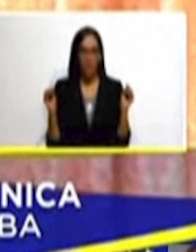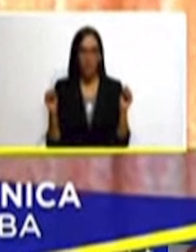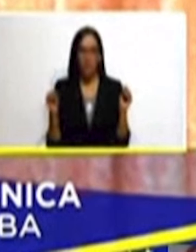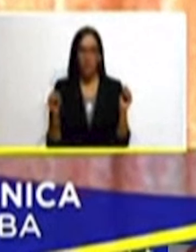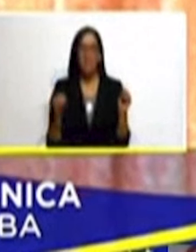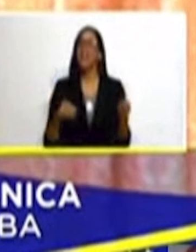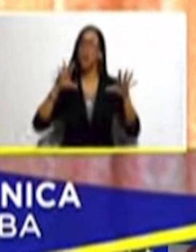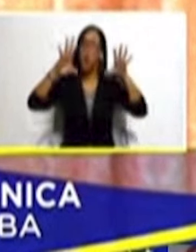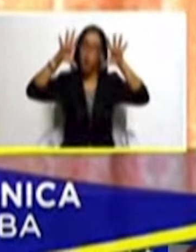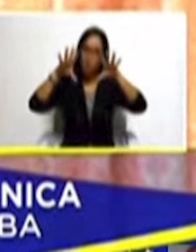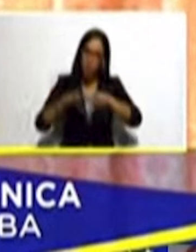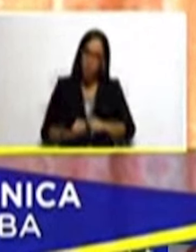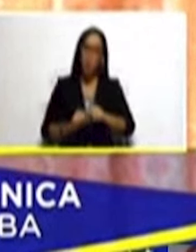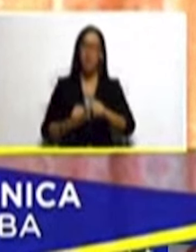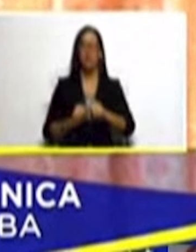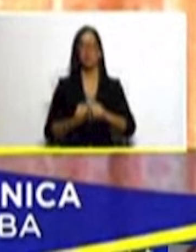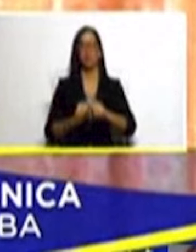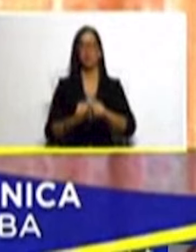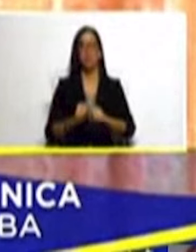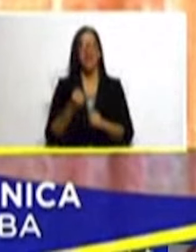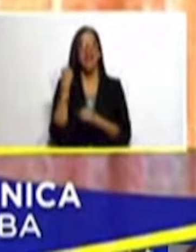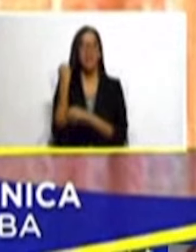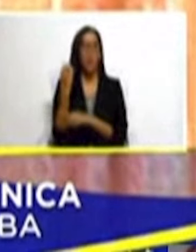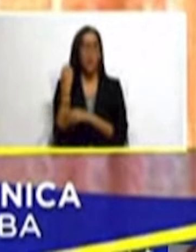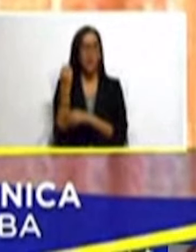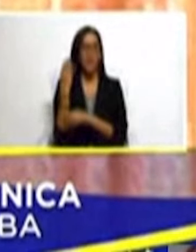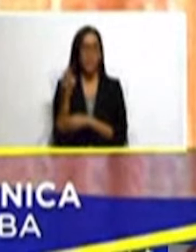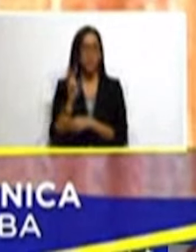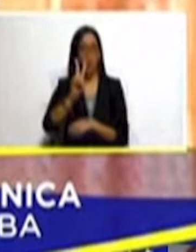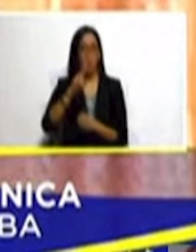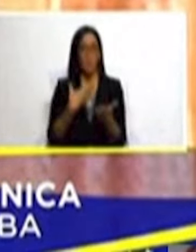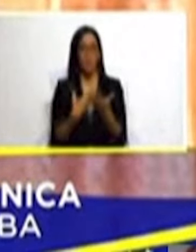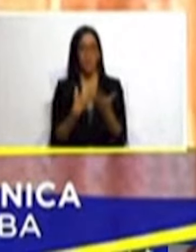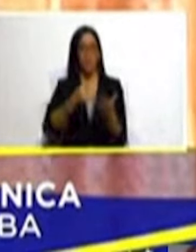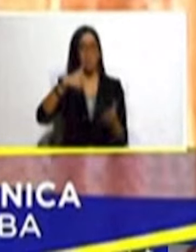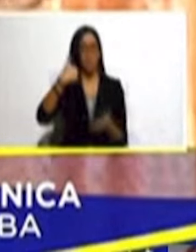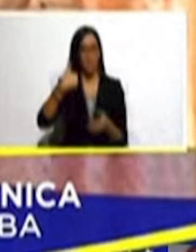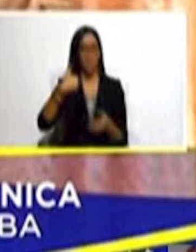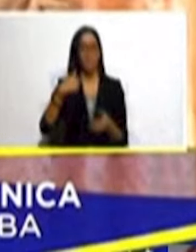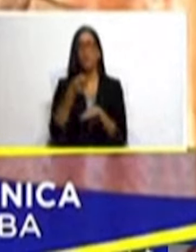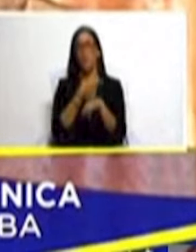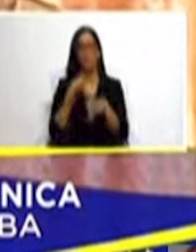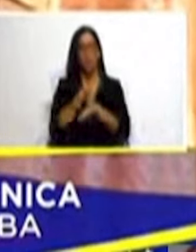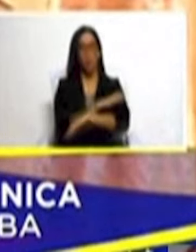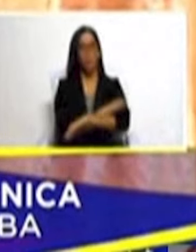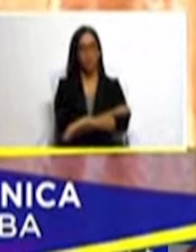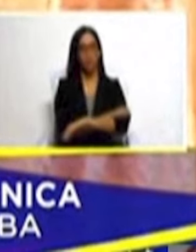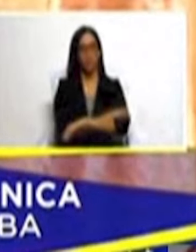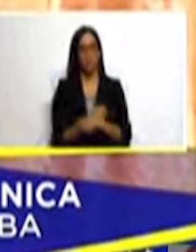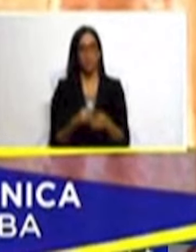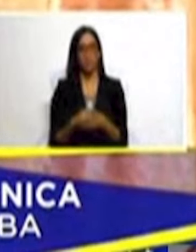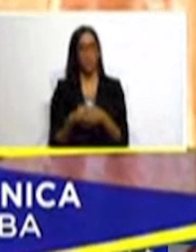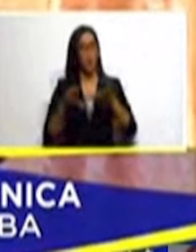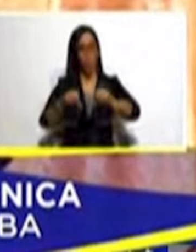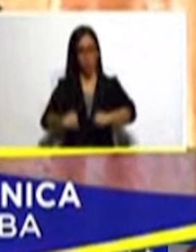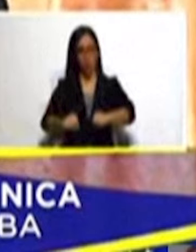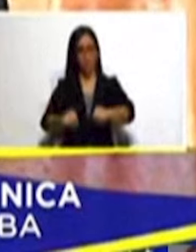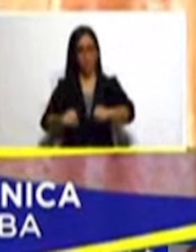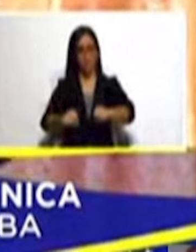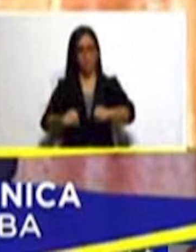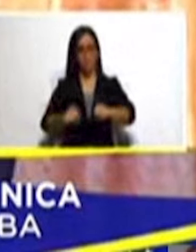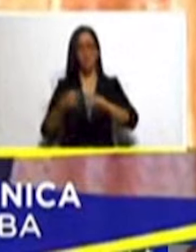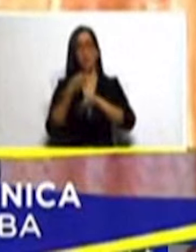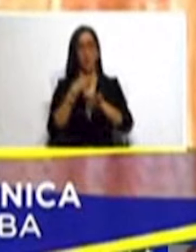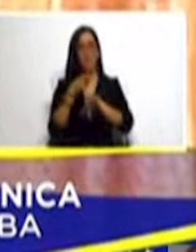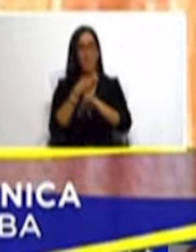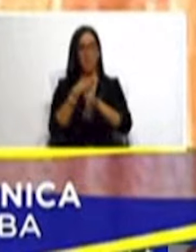Estado Guyana Esequiba, que sería gobernado desde la ciudad de Tumeremo, en el vecino estado venezolano de Bolívar, a unos 100 kilómetros de la